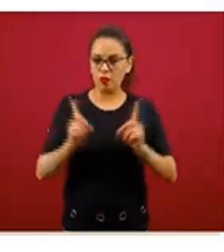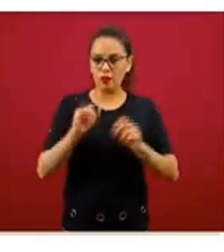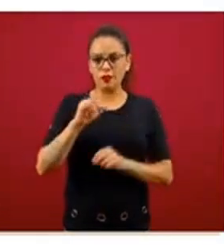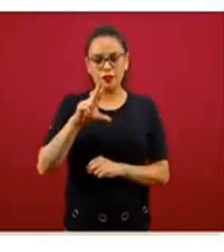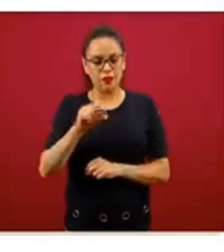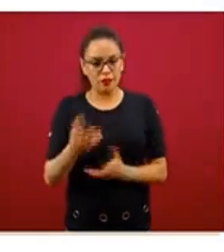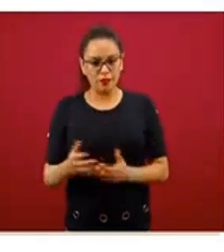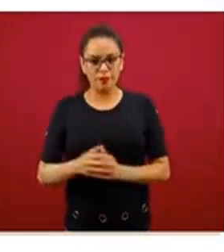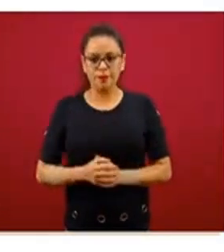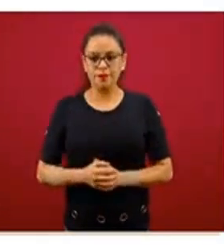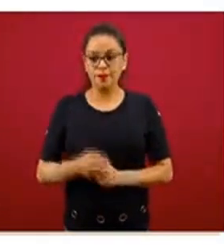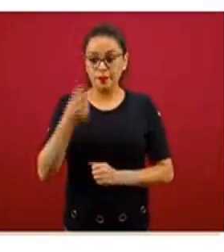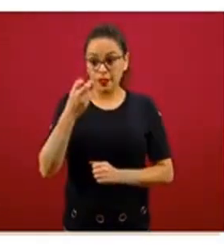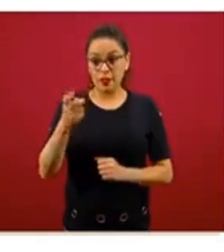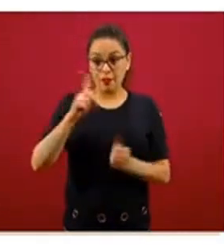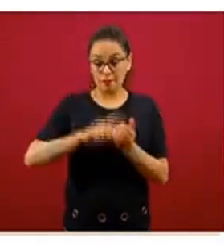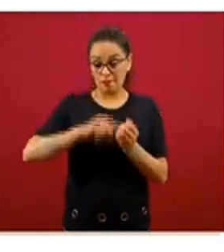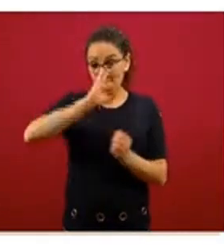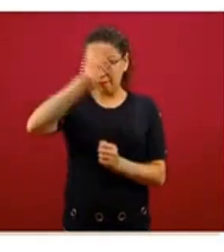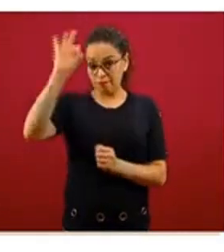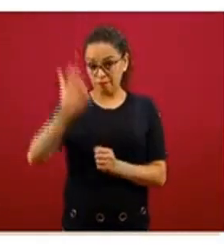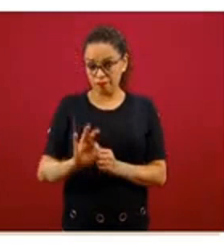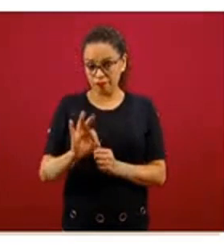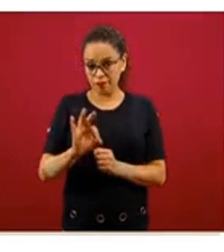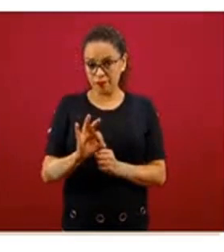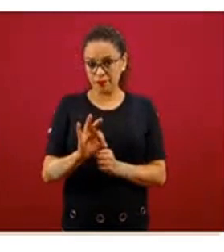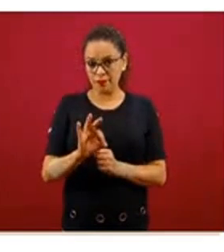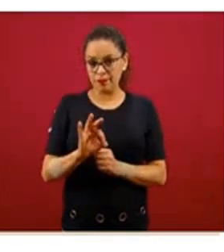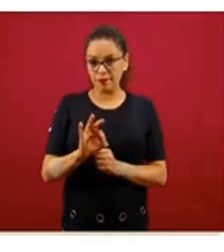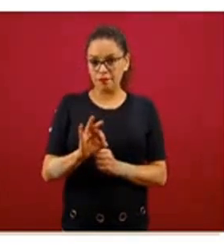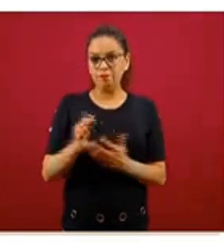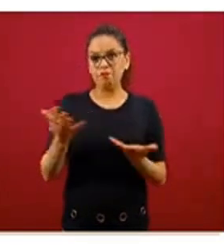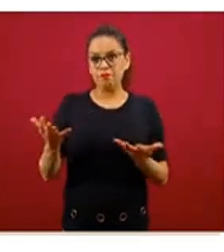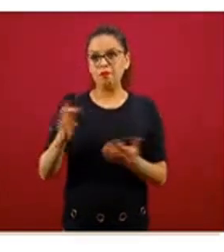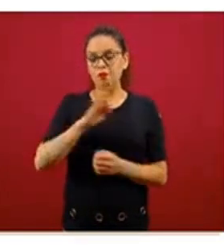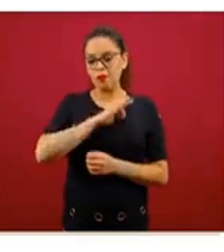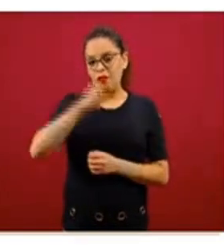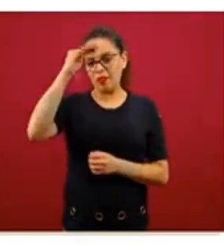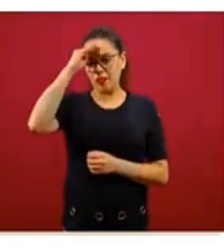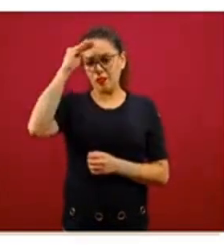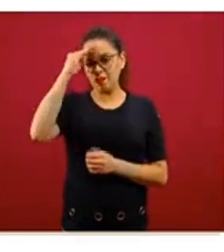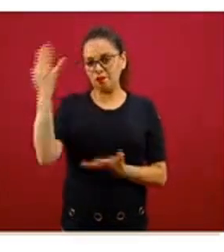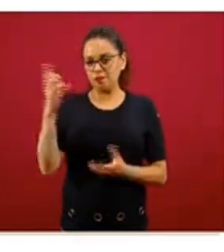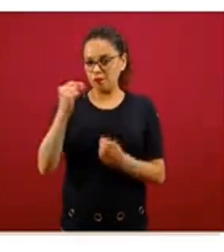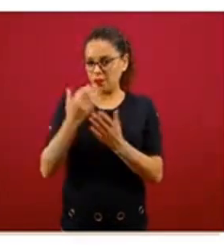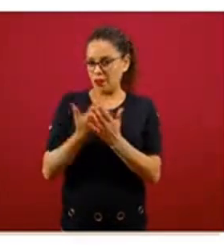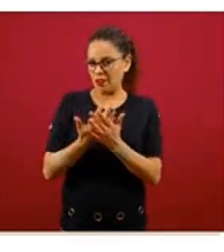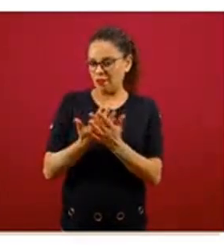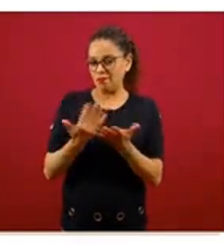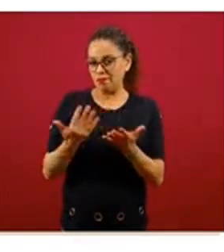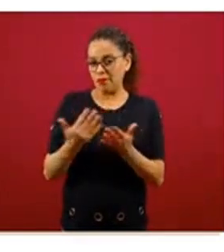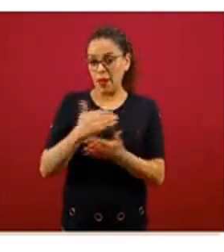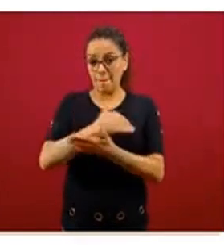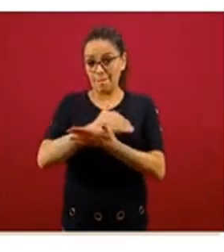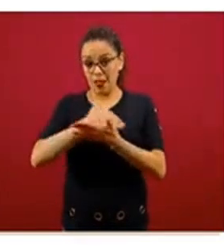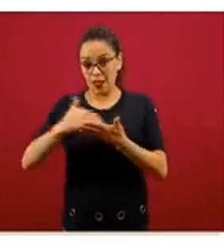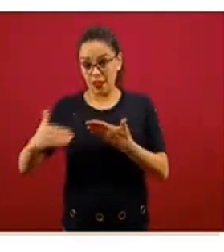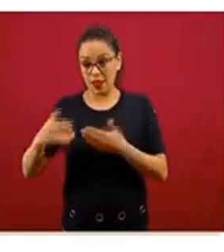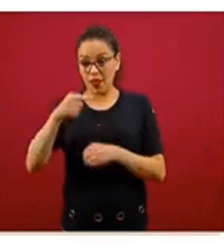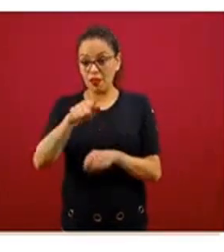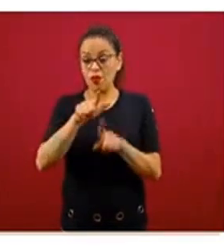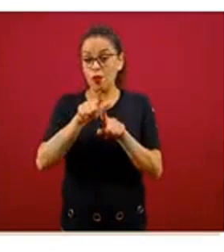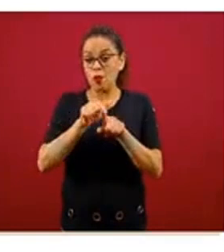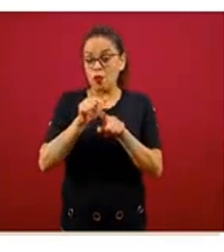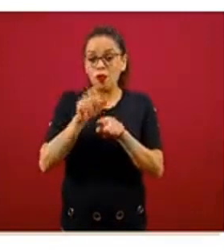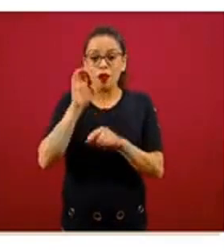si aplicamos este porcentaje de positividad, pues podremos tener una expectativa que al menos la mitad de los casos que están en este color naranja